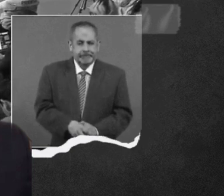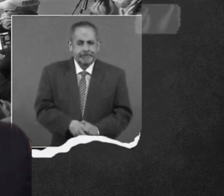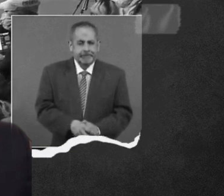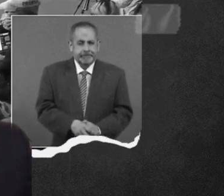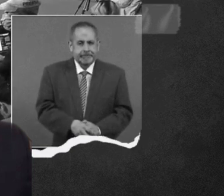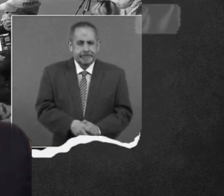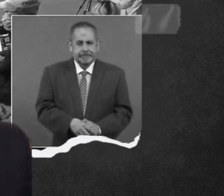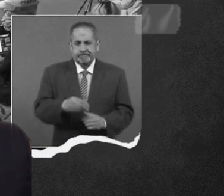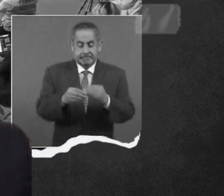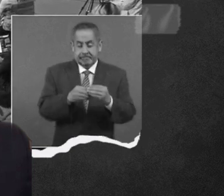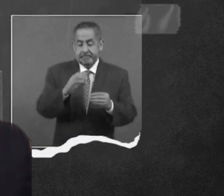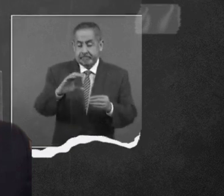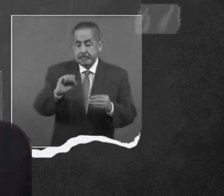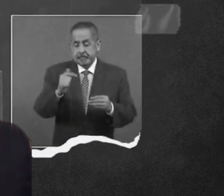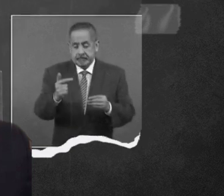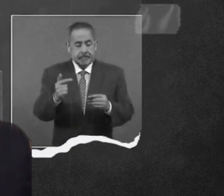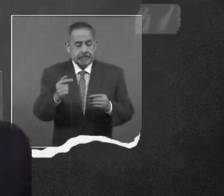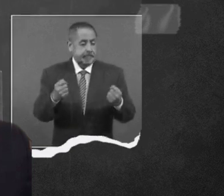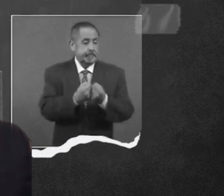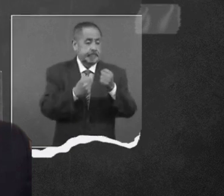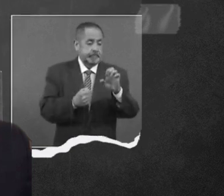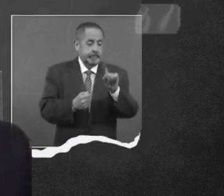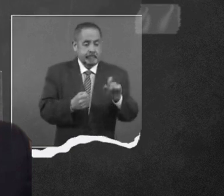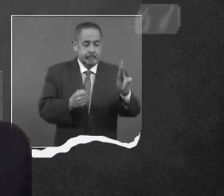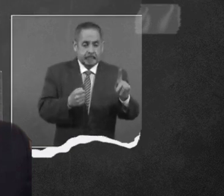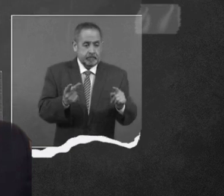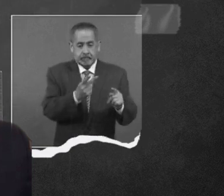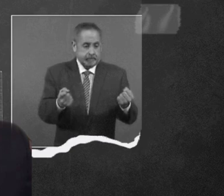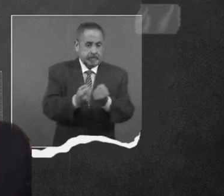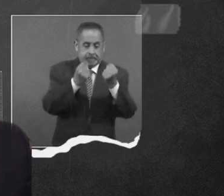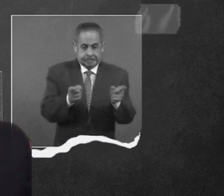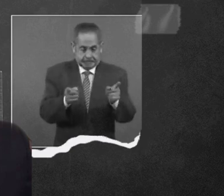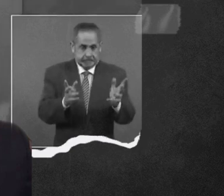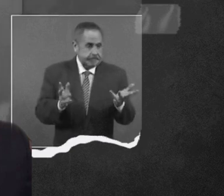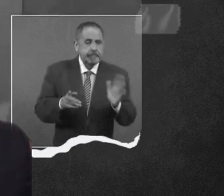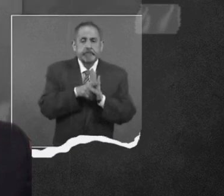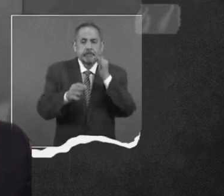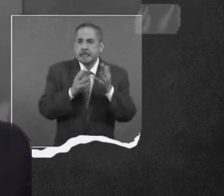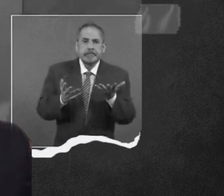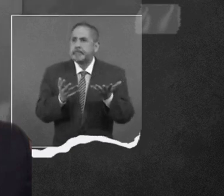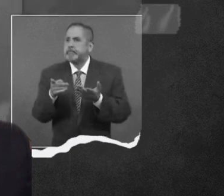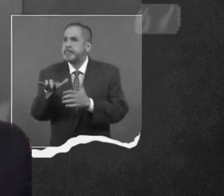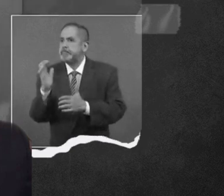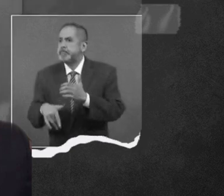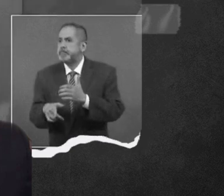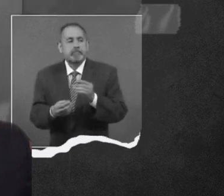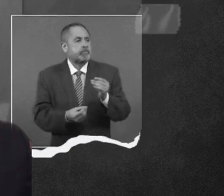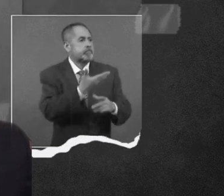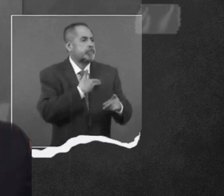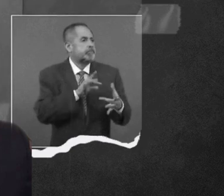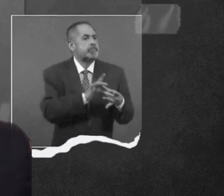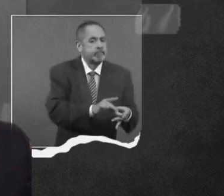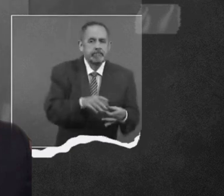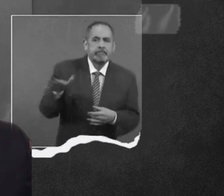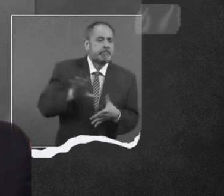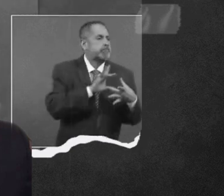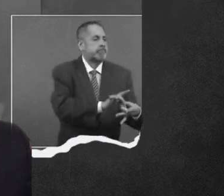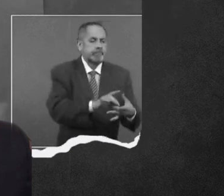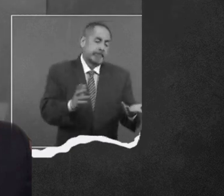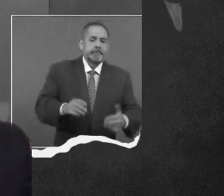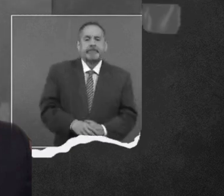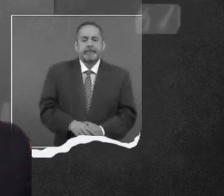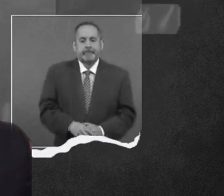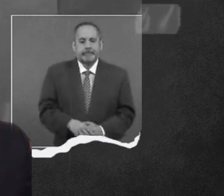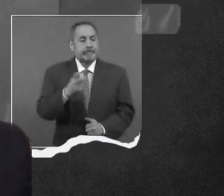se dé pleito entre Salinas Pues todos los medios también dejan a Salinas